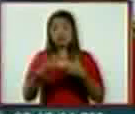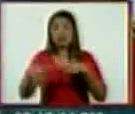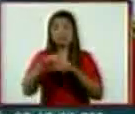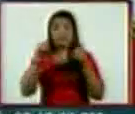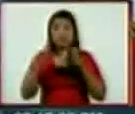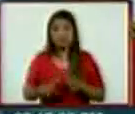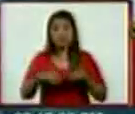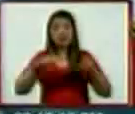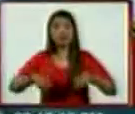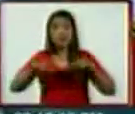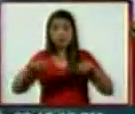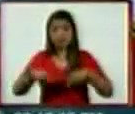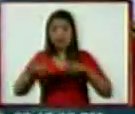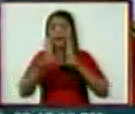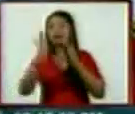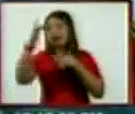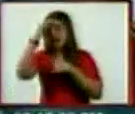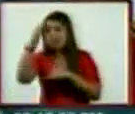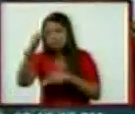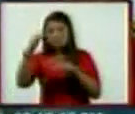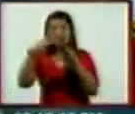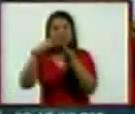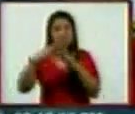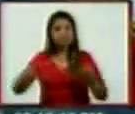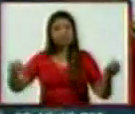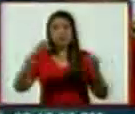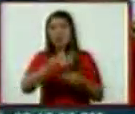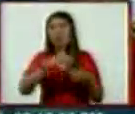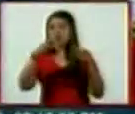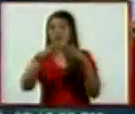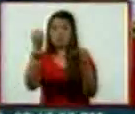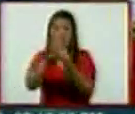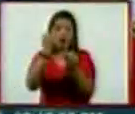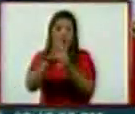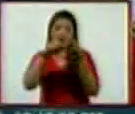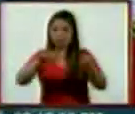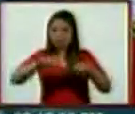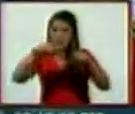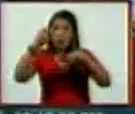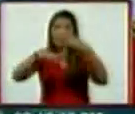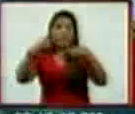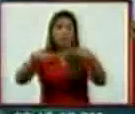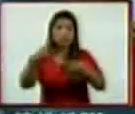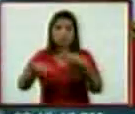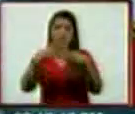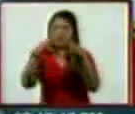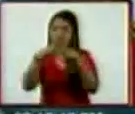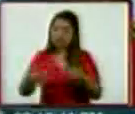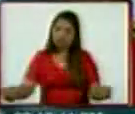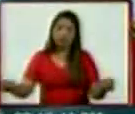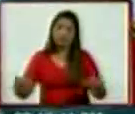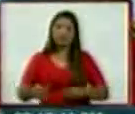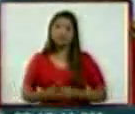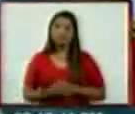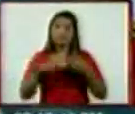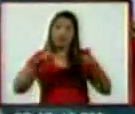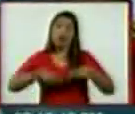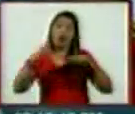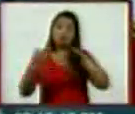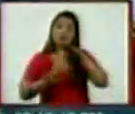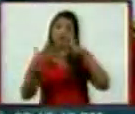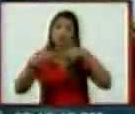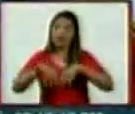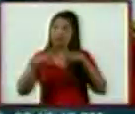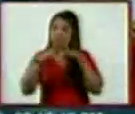Agricultura y Tierras atenderá a todo el sector campesino, productores, medianos, pequeños, grandes, agroindustriales, todos